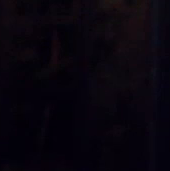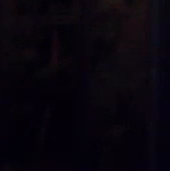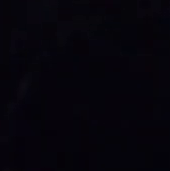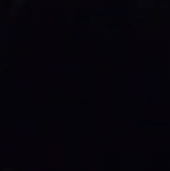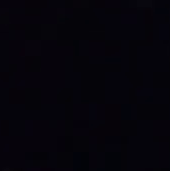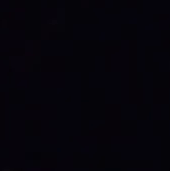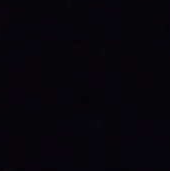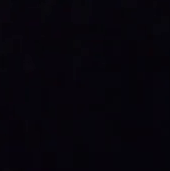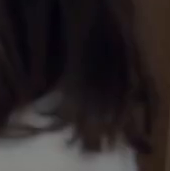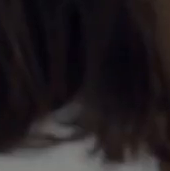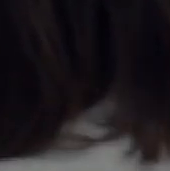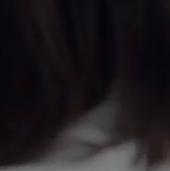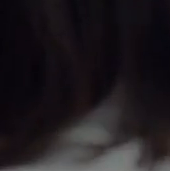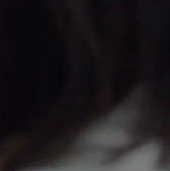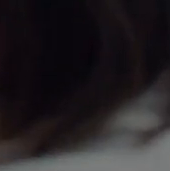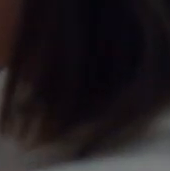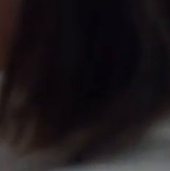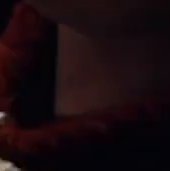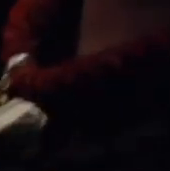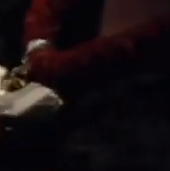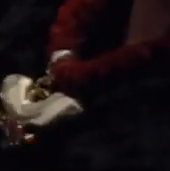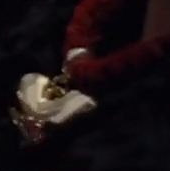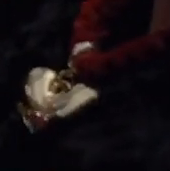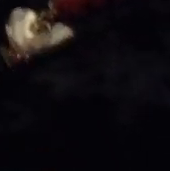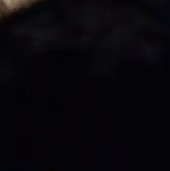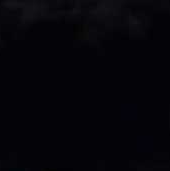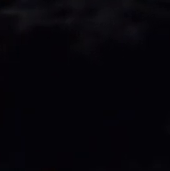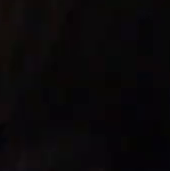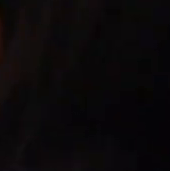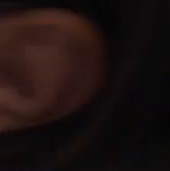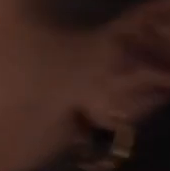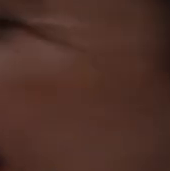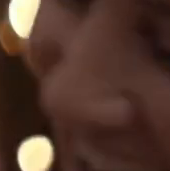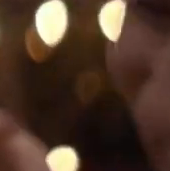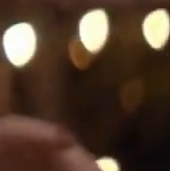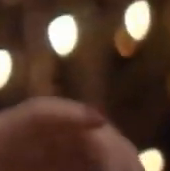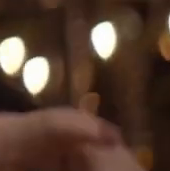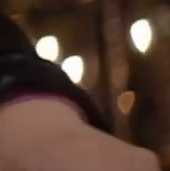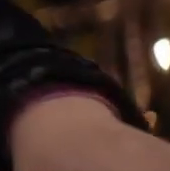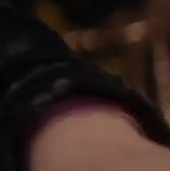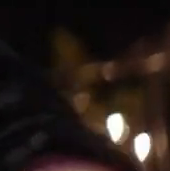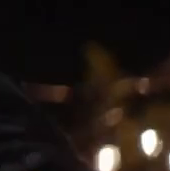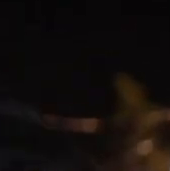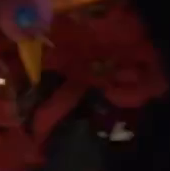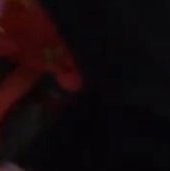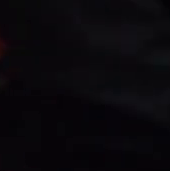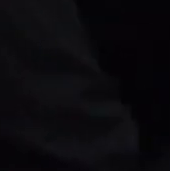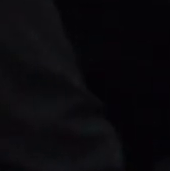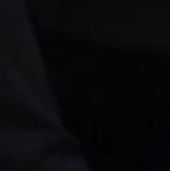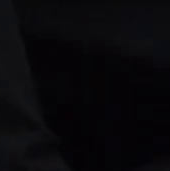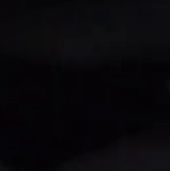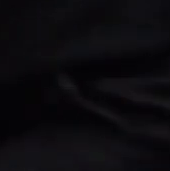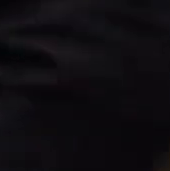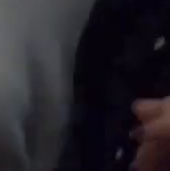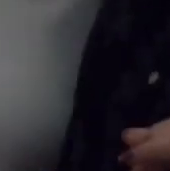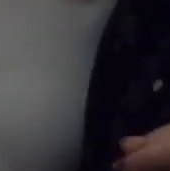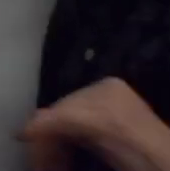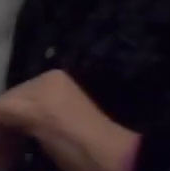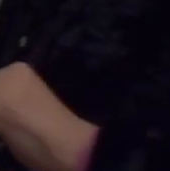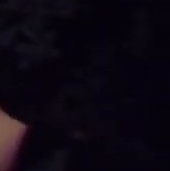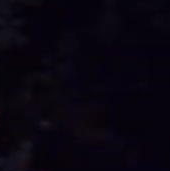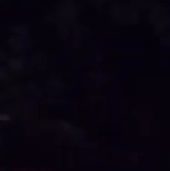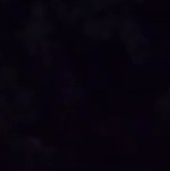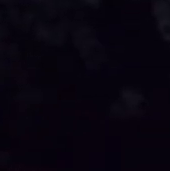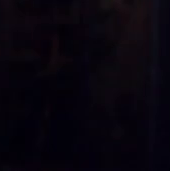Navidad quiero mandarles un abrazo enorme a todos a los que hoy me quieren y a los que no también a pesar de los